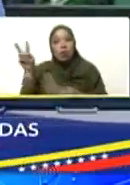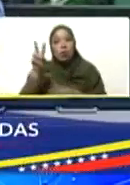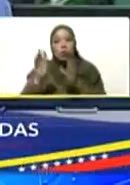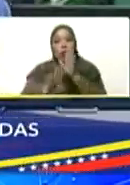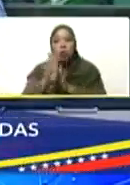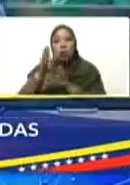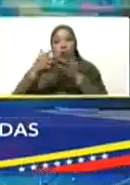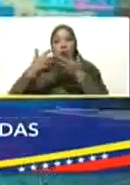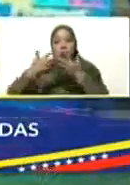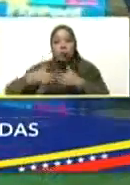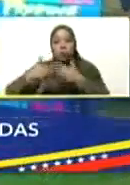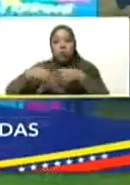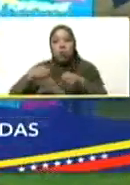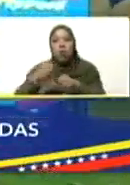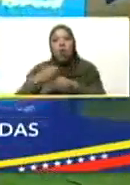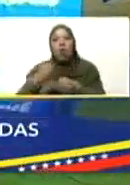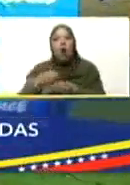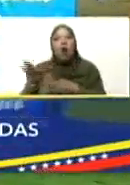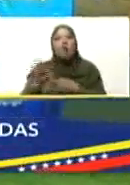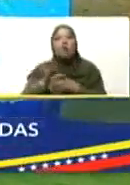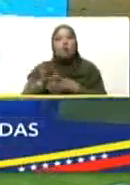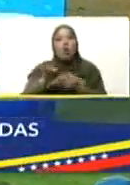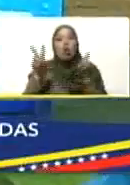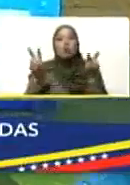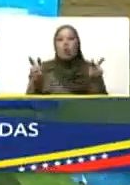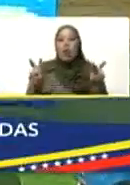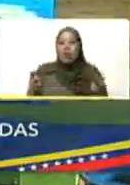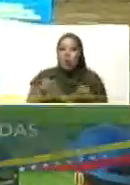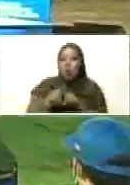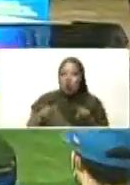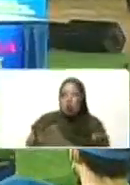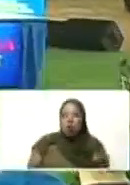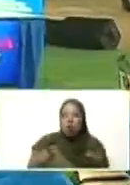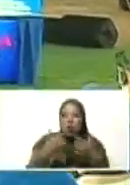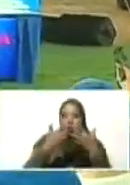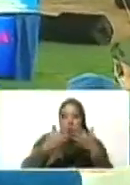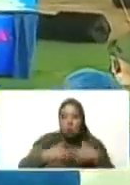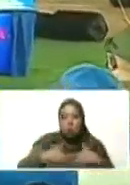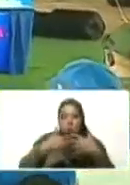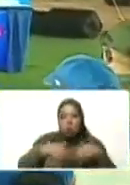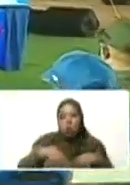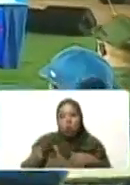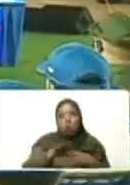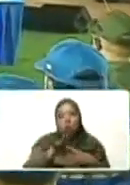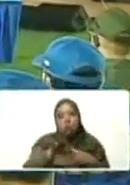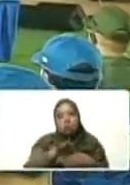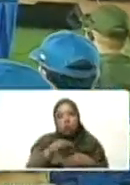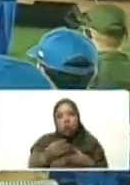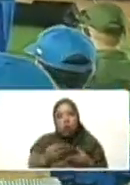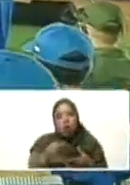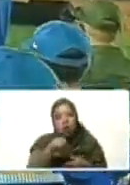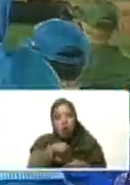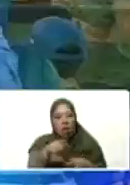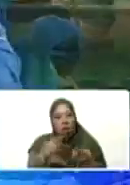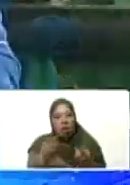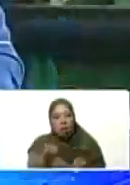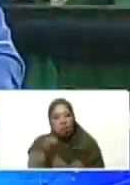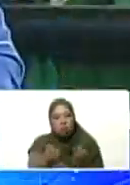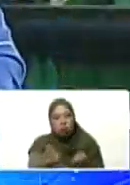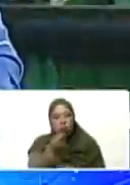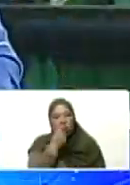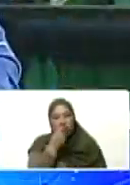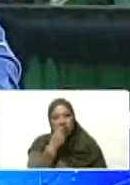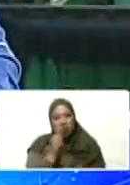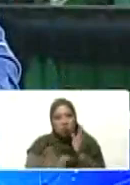de la economía tiene que funcionar en un nuevo circuito virtuoso de funcionamiento. Mientras